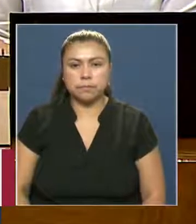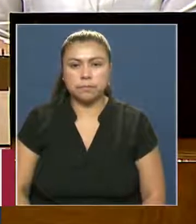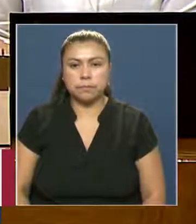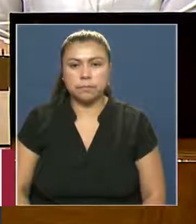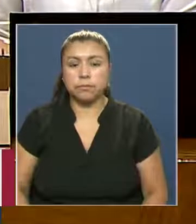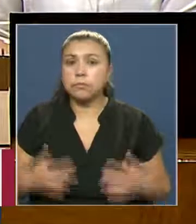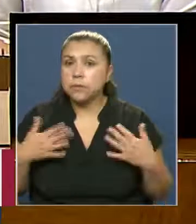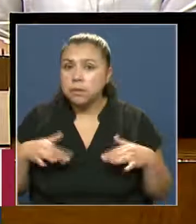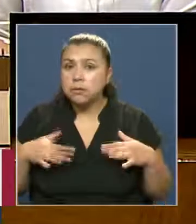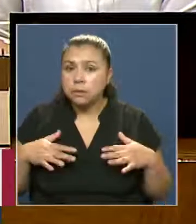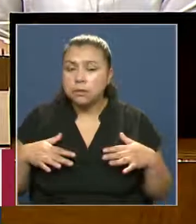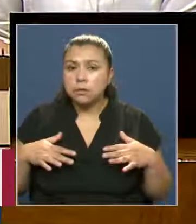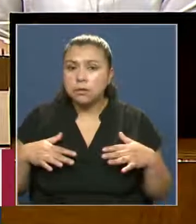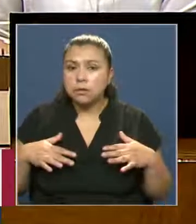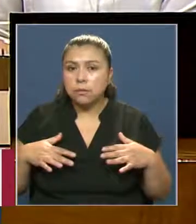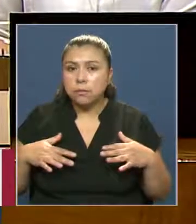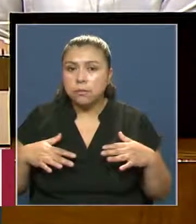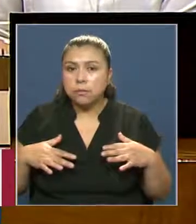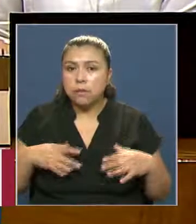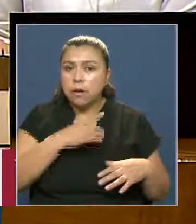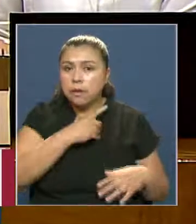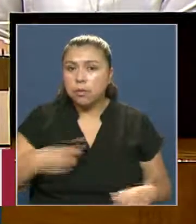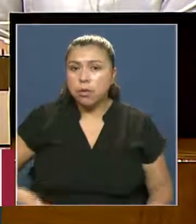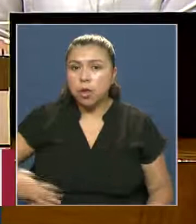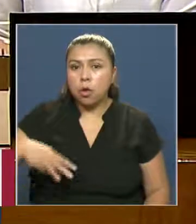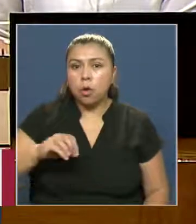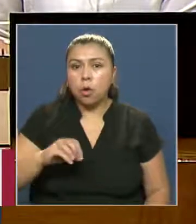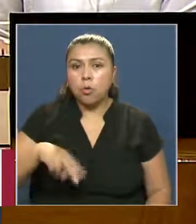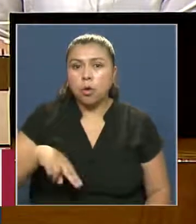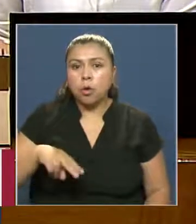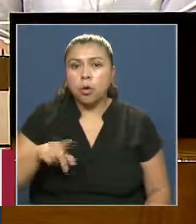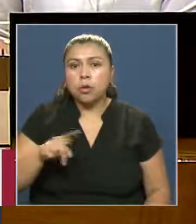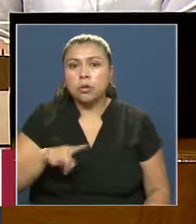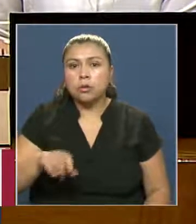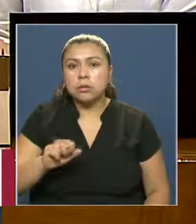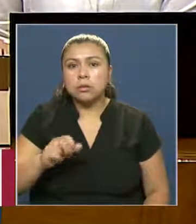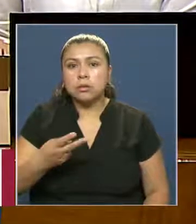¿Ya? ¿Estamos? Diputado Monsalve.